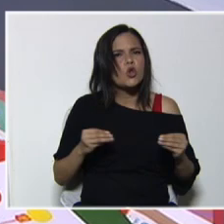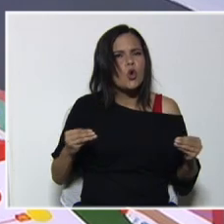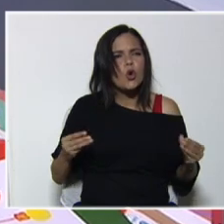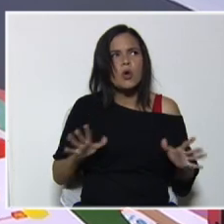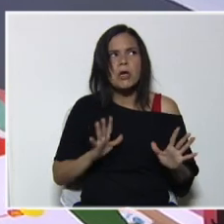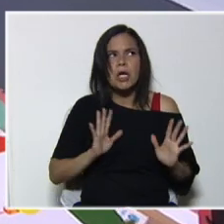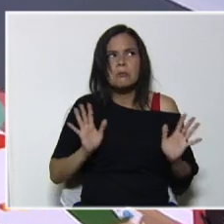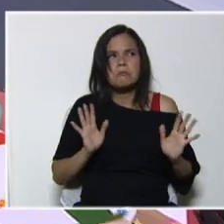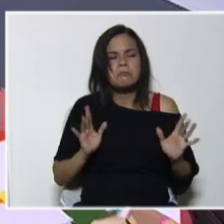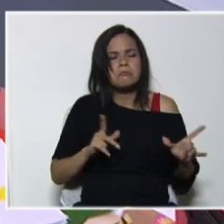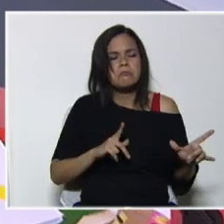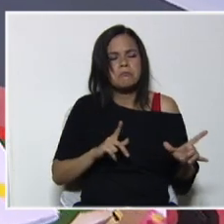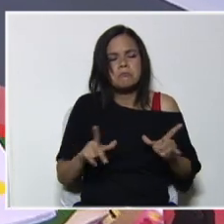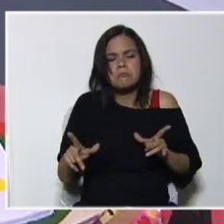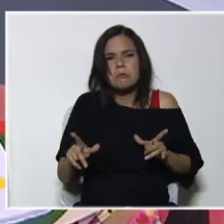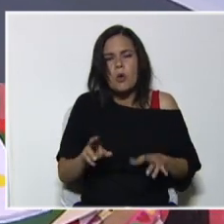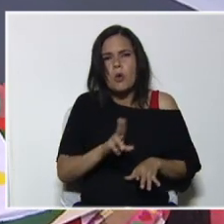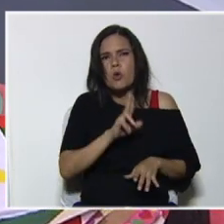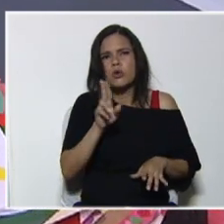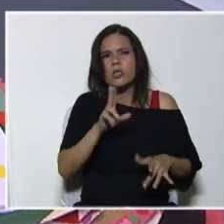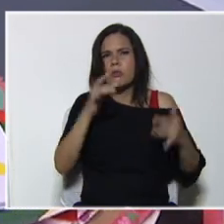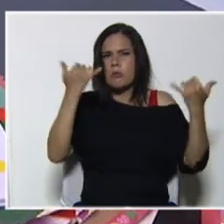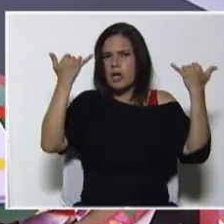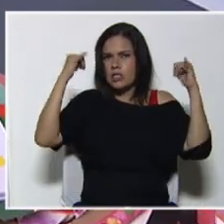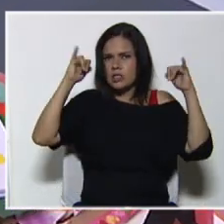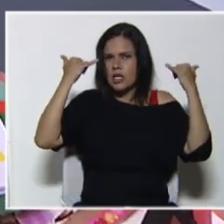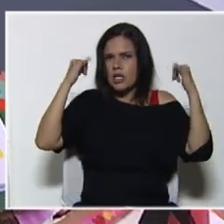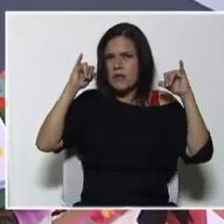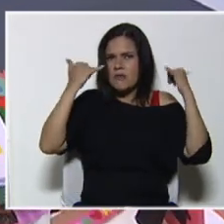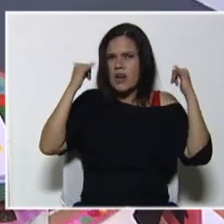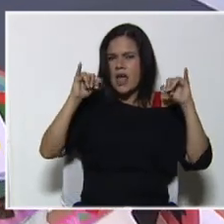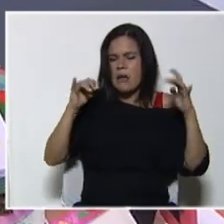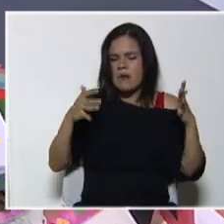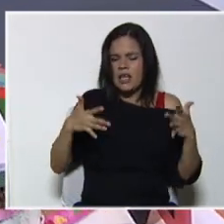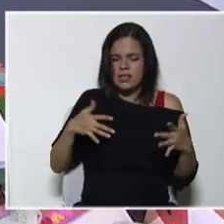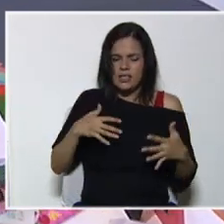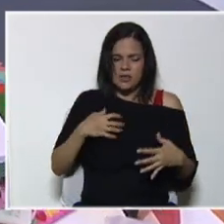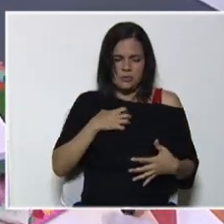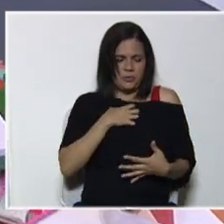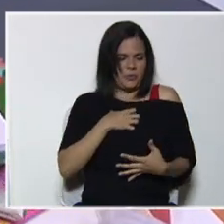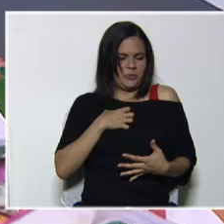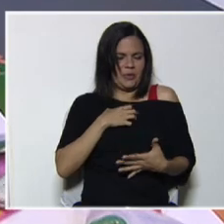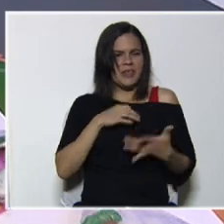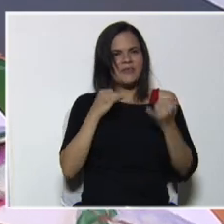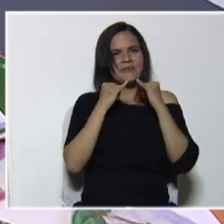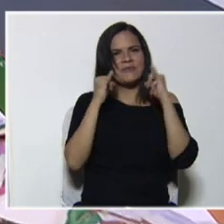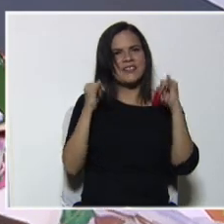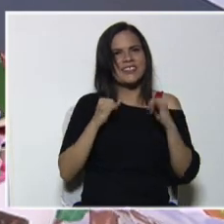ya utilizamos para celebrar y para animar y sentirnos felices en familia,